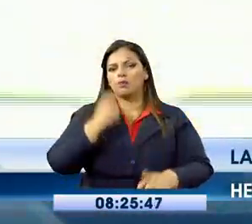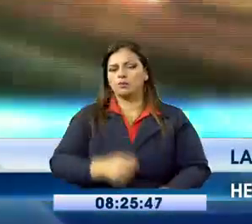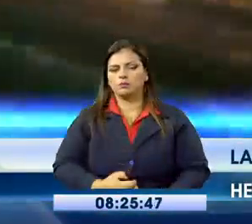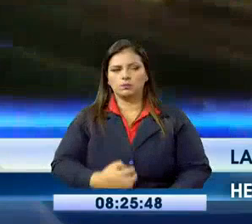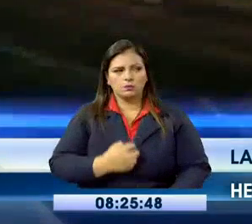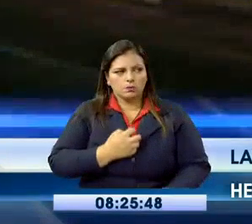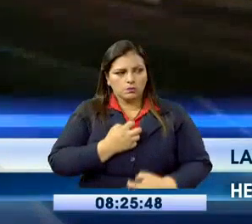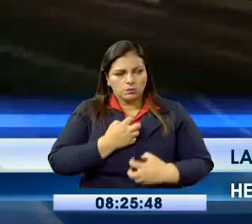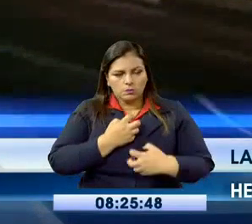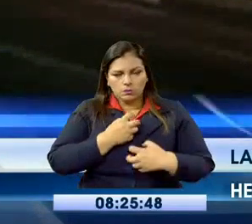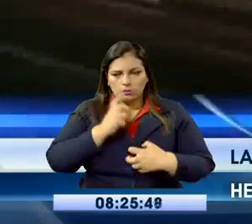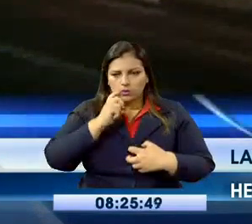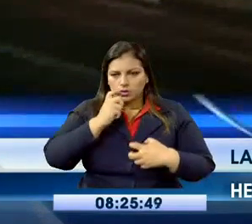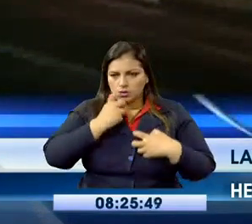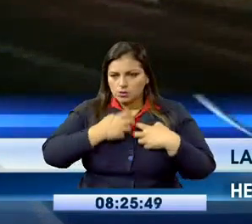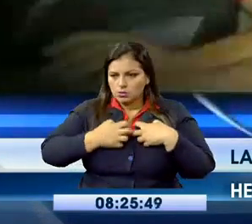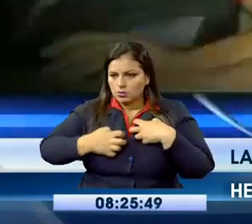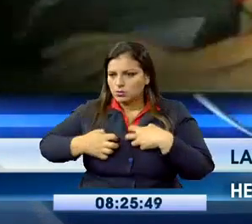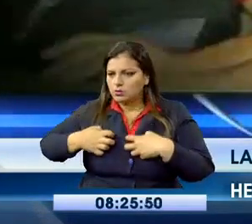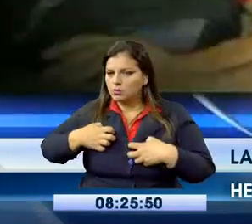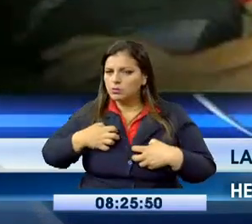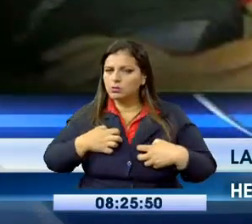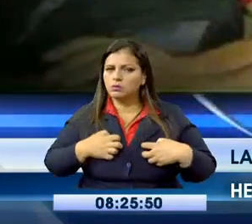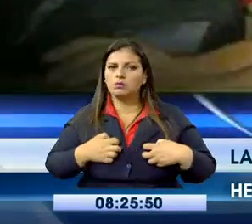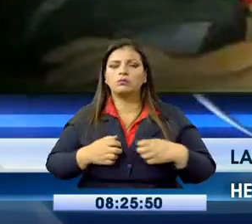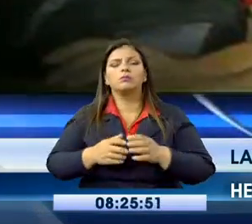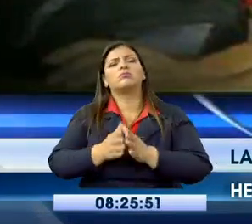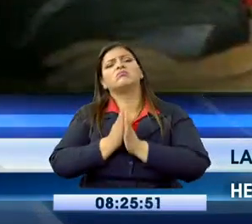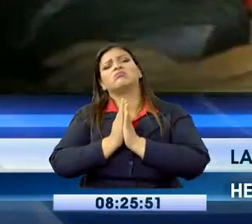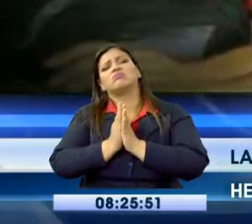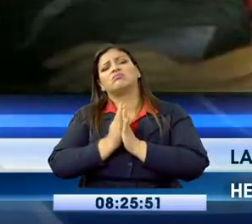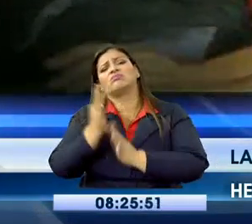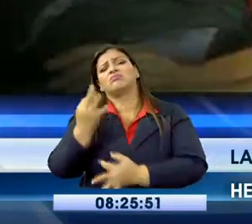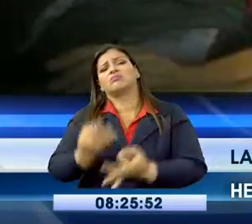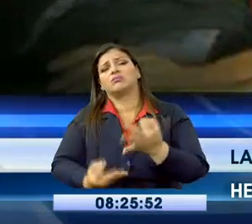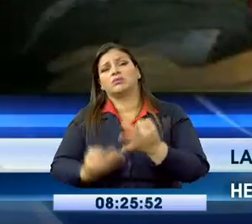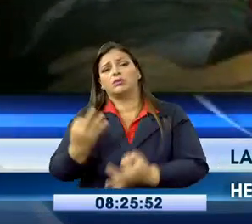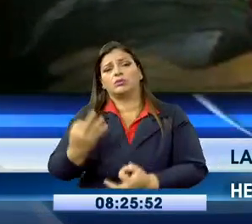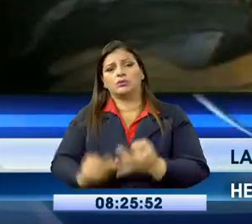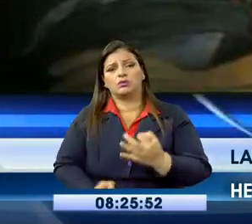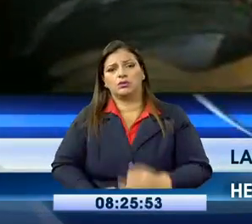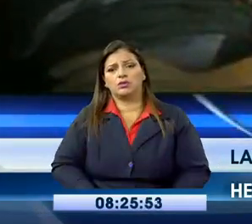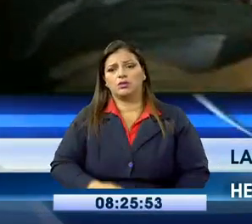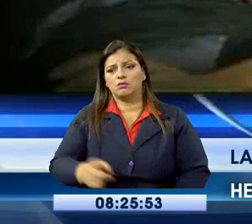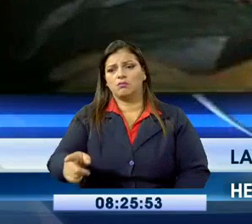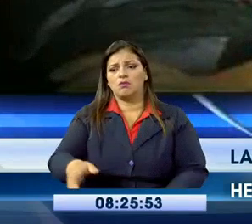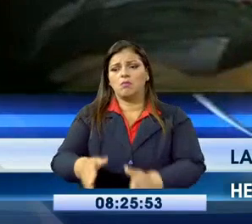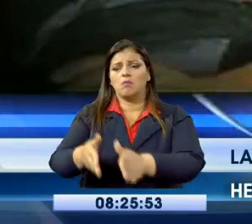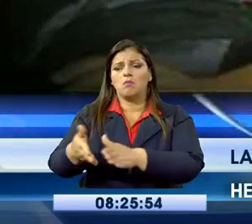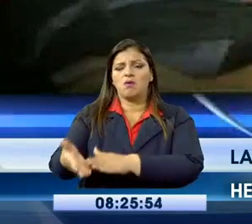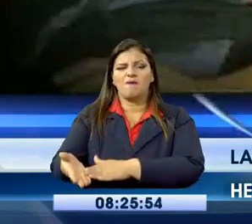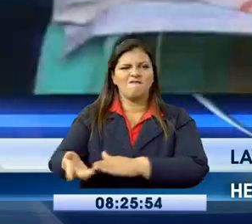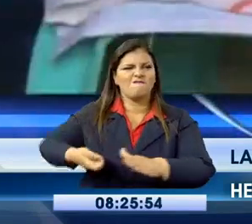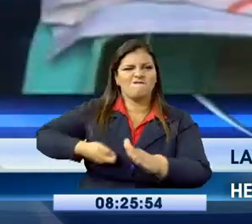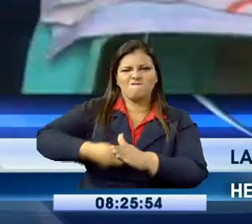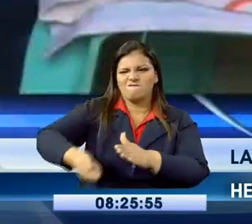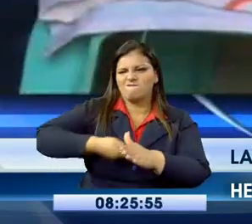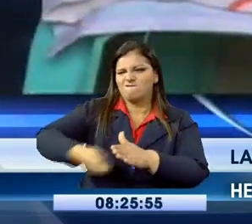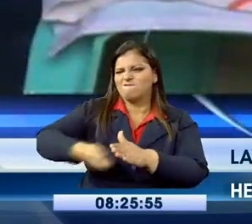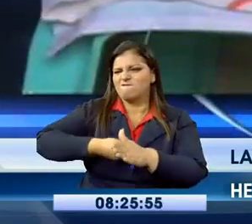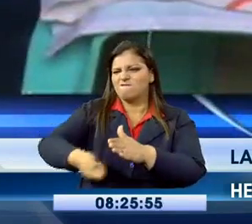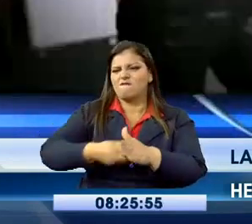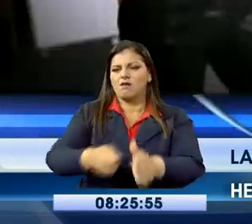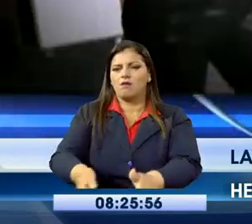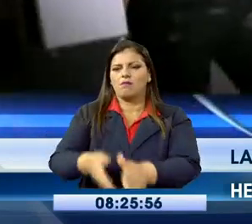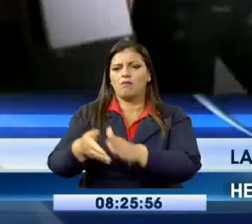único que yo le digo que queremos justicia para esta persona, porque si ya lo hizo con mi hermana, ¿qué le puede hacer con otra